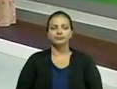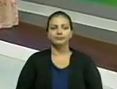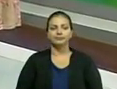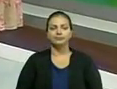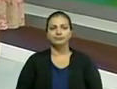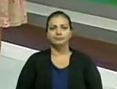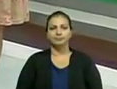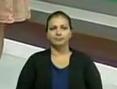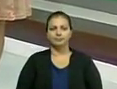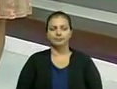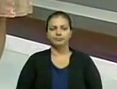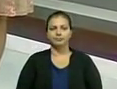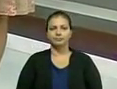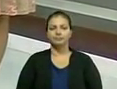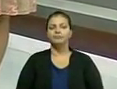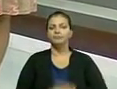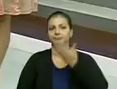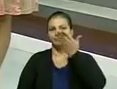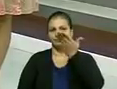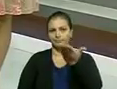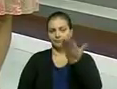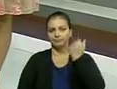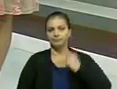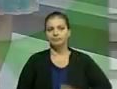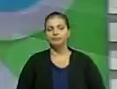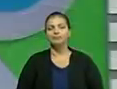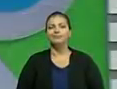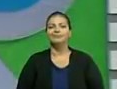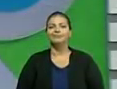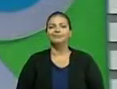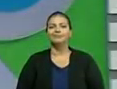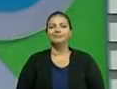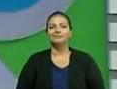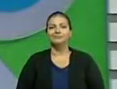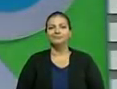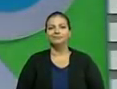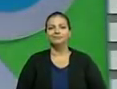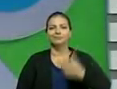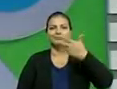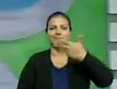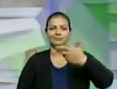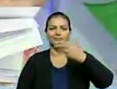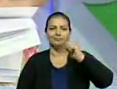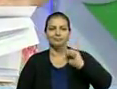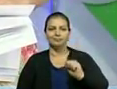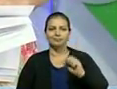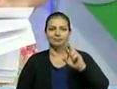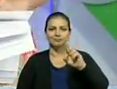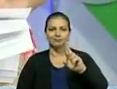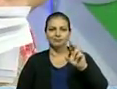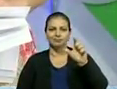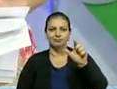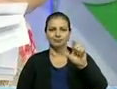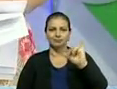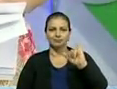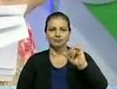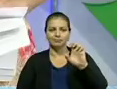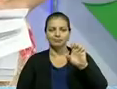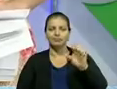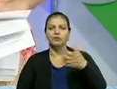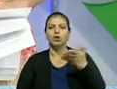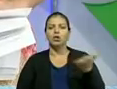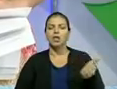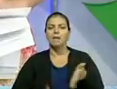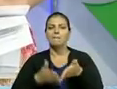Tenemos información desde exteriores, amigos televidentes. Vamos a saludar a esa hora de la mañana con Charlie Pisa, quien se encuentra en el sector de la bahía donde se registró el